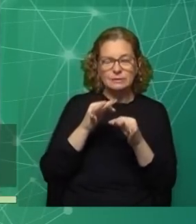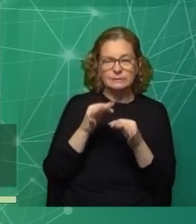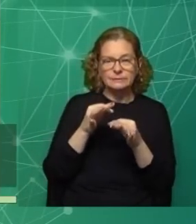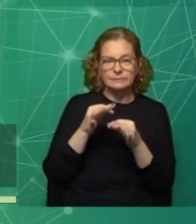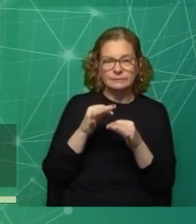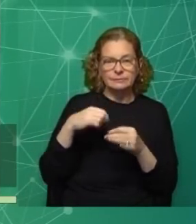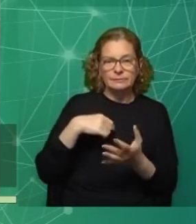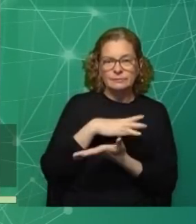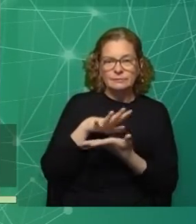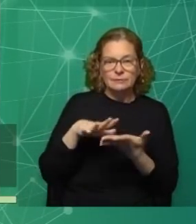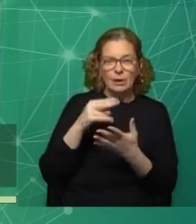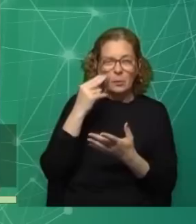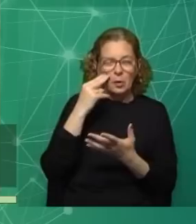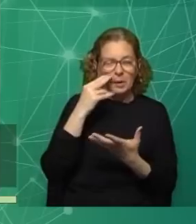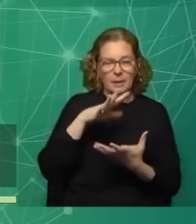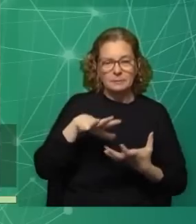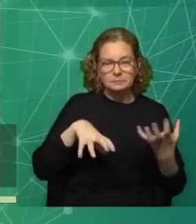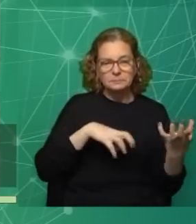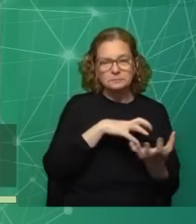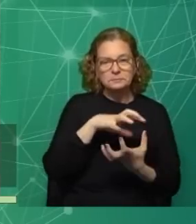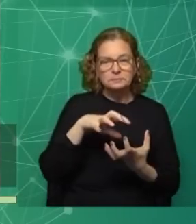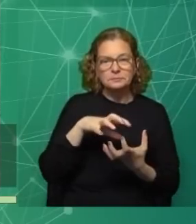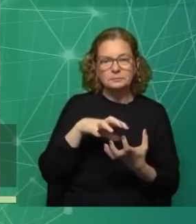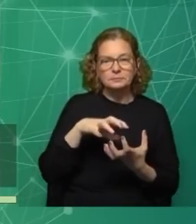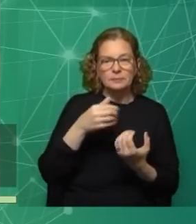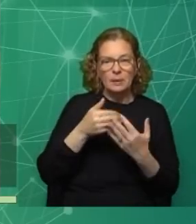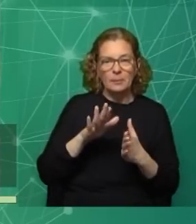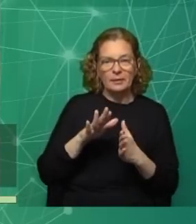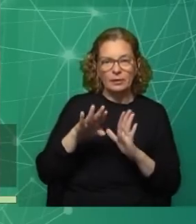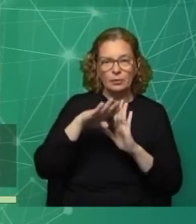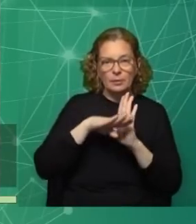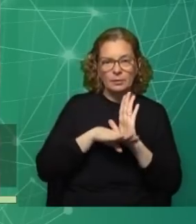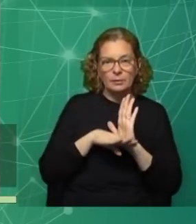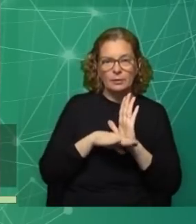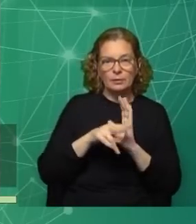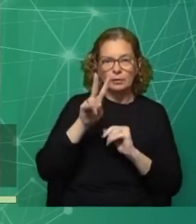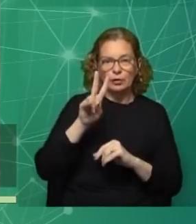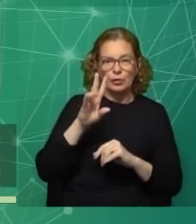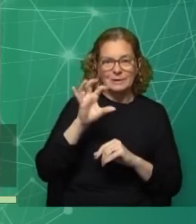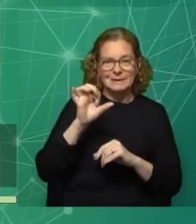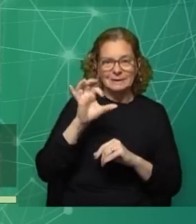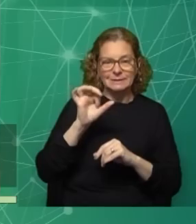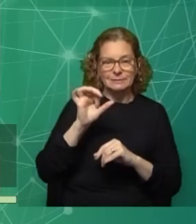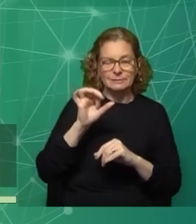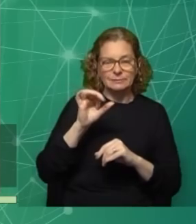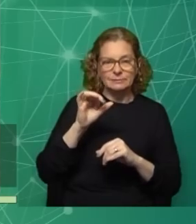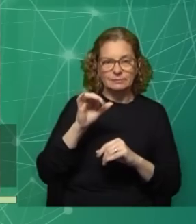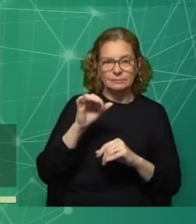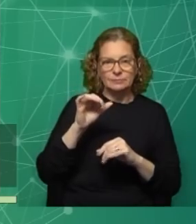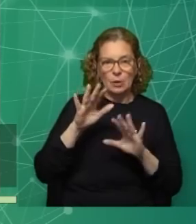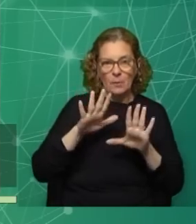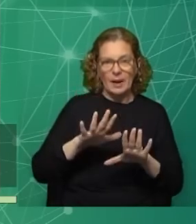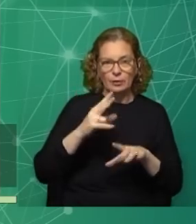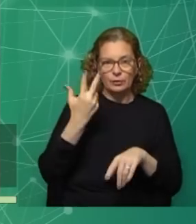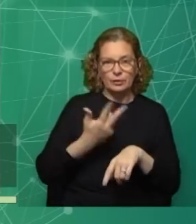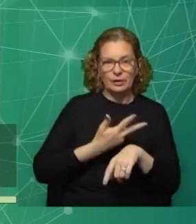nos en situación de conflicto empezando a tomar medidas a partir del 2 de septiembre con paro de tres horas por